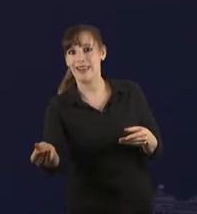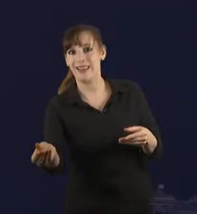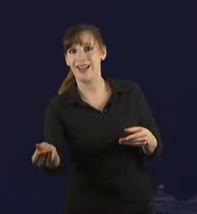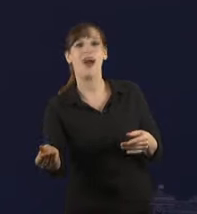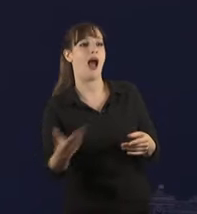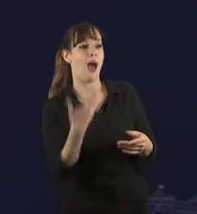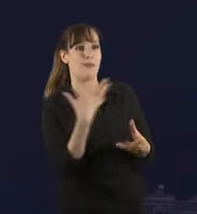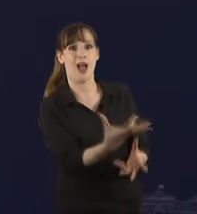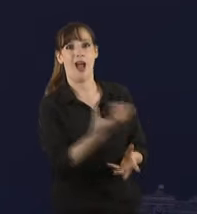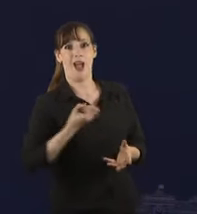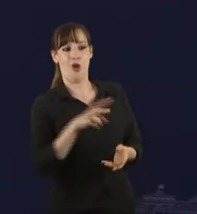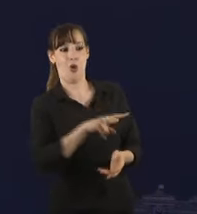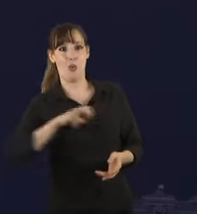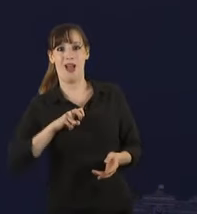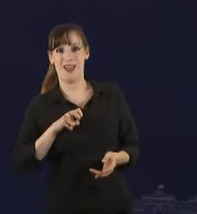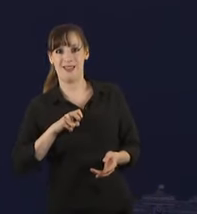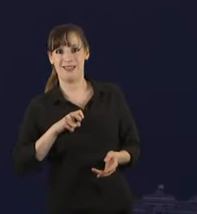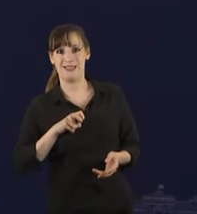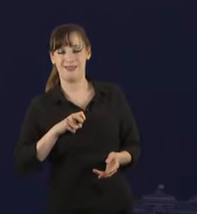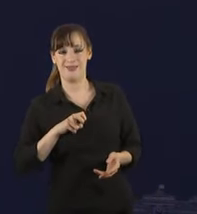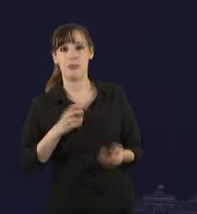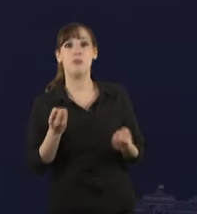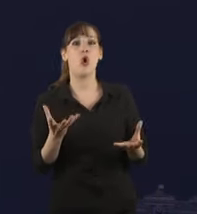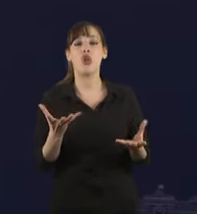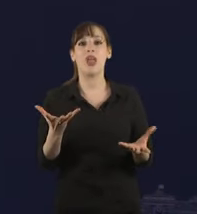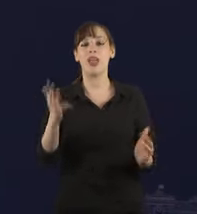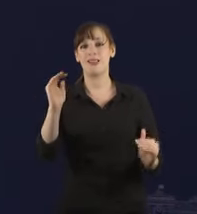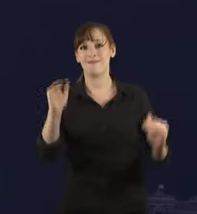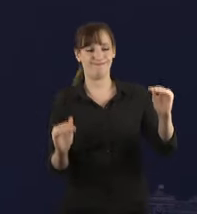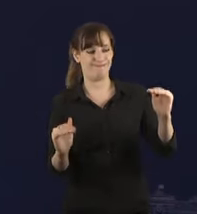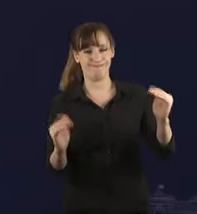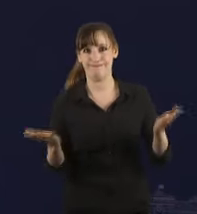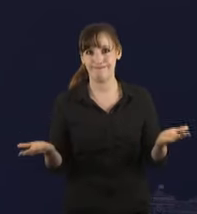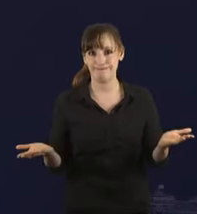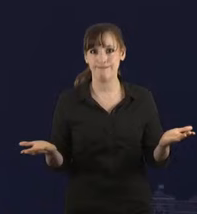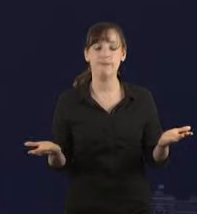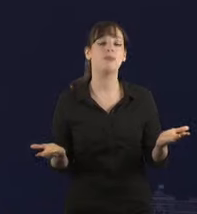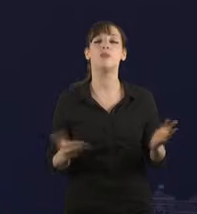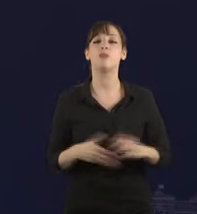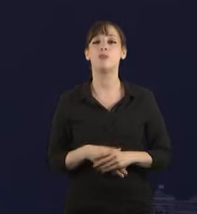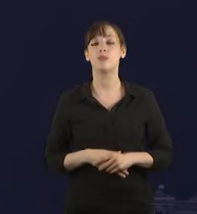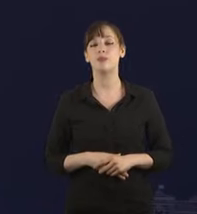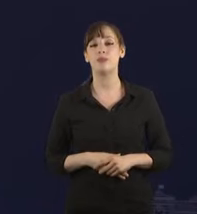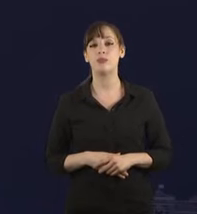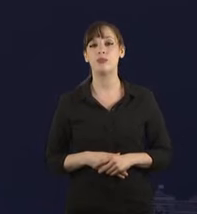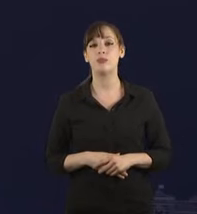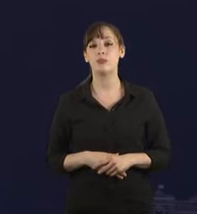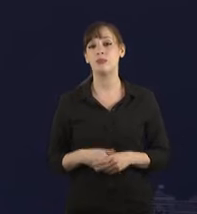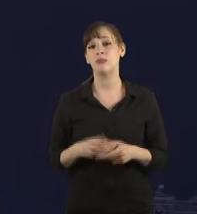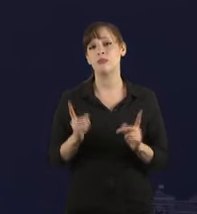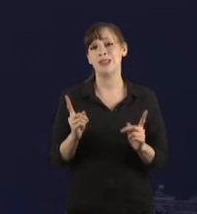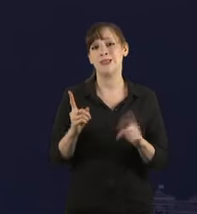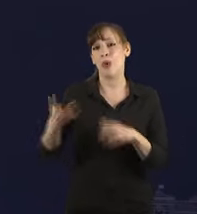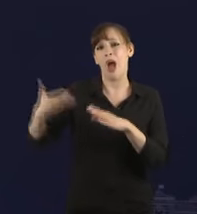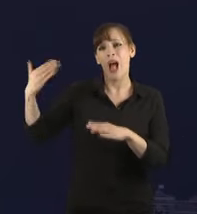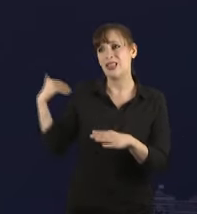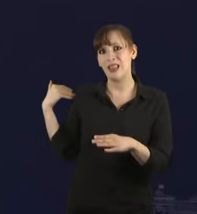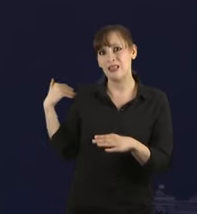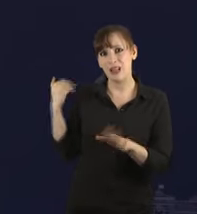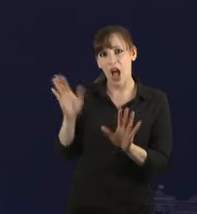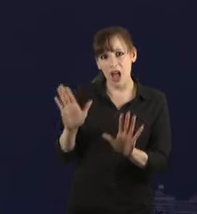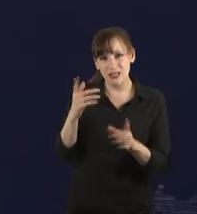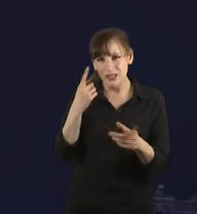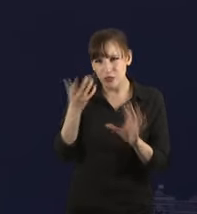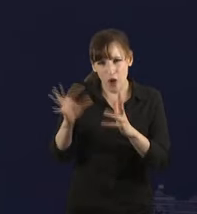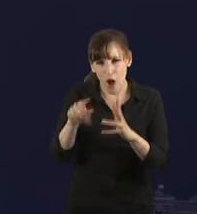ha Incluso si si esta hubiese nacido de una buena intención ha fracasado La idea es